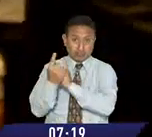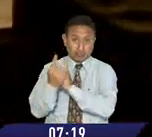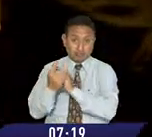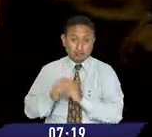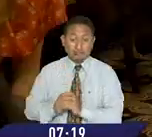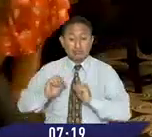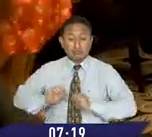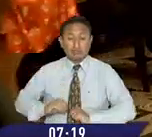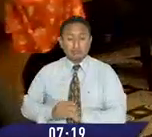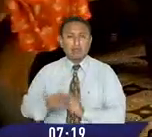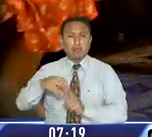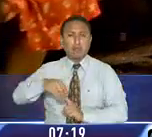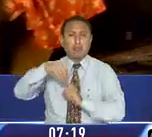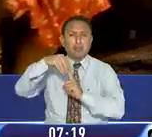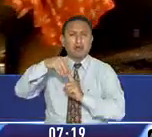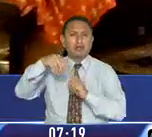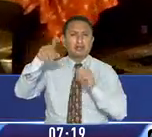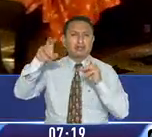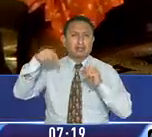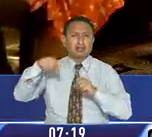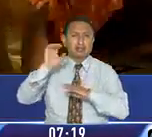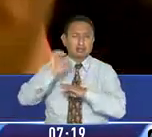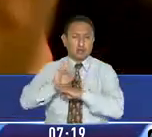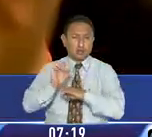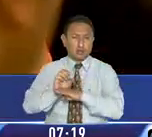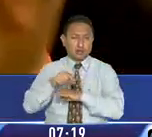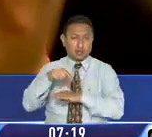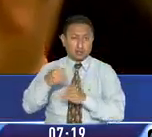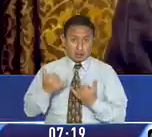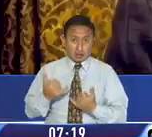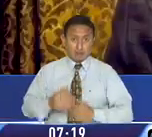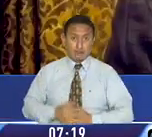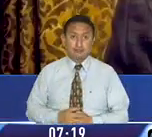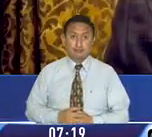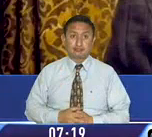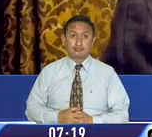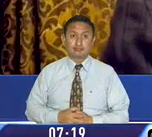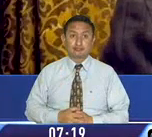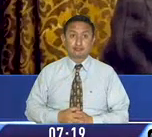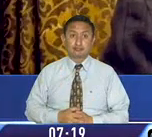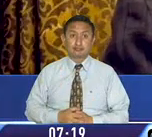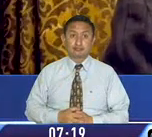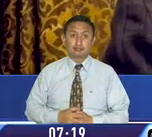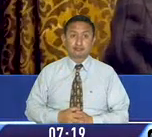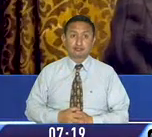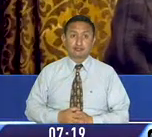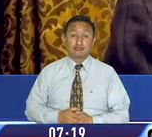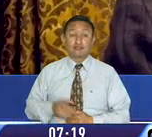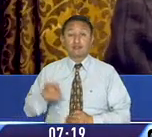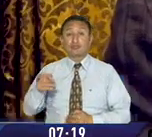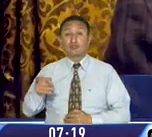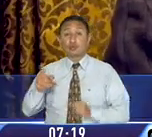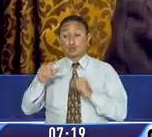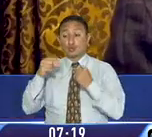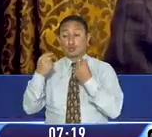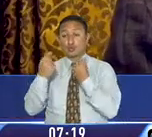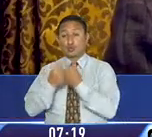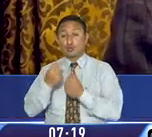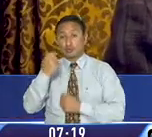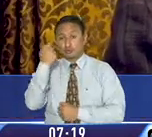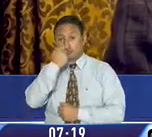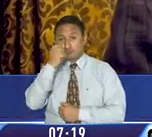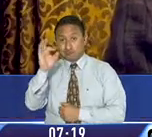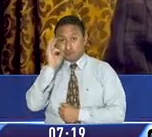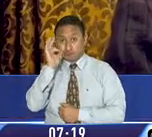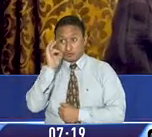a una de las principales amenazas que el Ecuador mantiene en este momento. Y tengo que derrotar aquellas bandas de